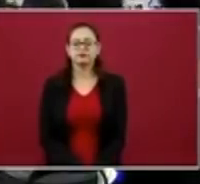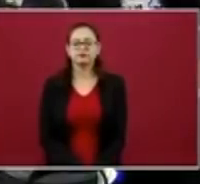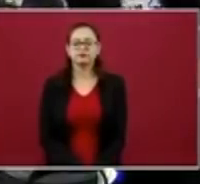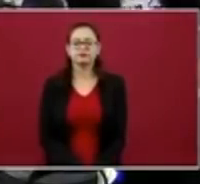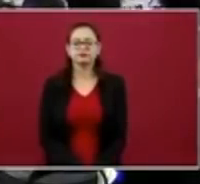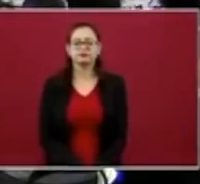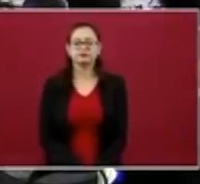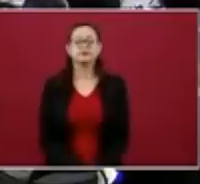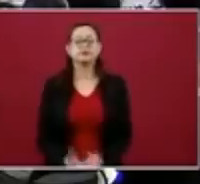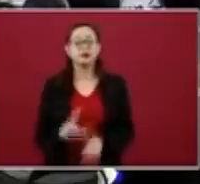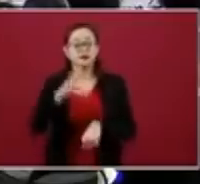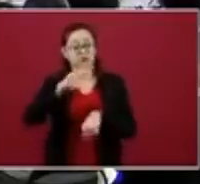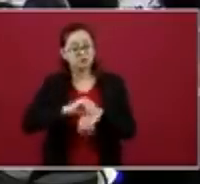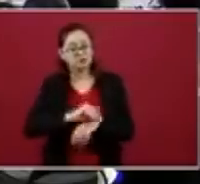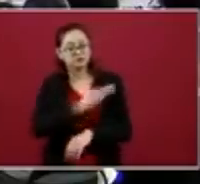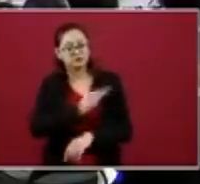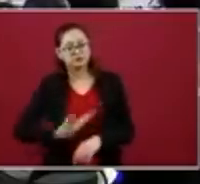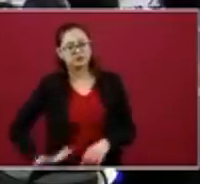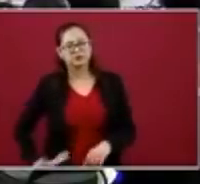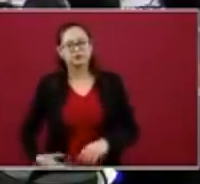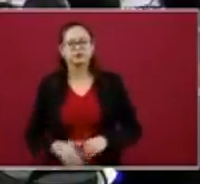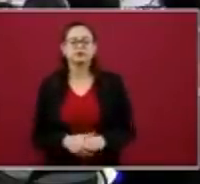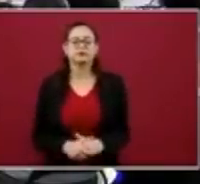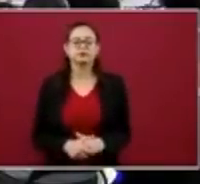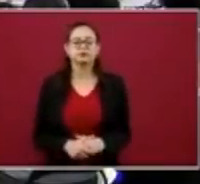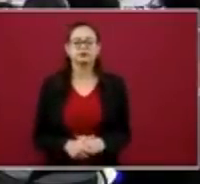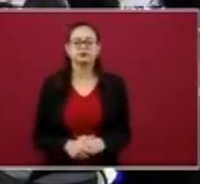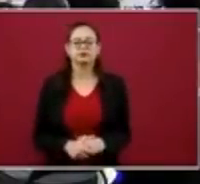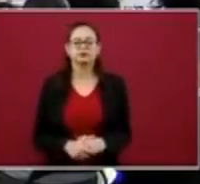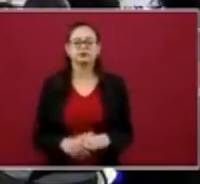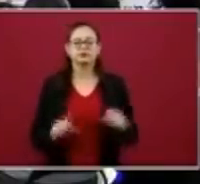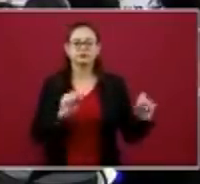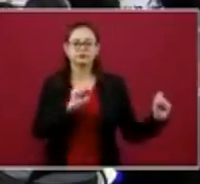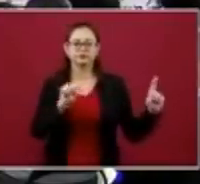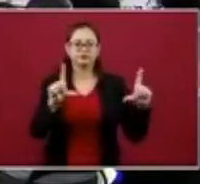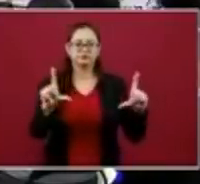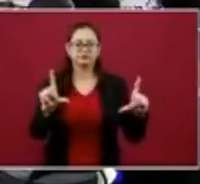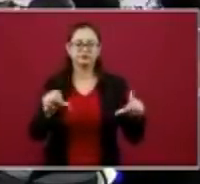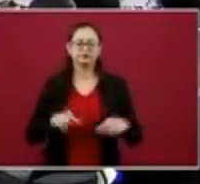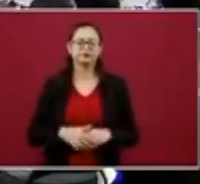Con permiso, señor presidente. La lámina, por favor.